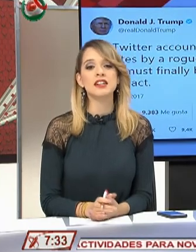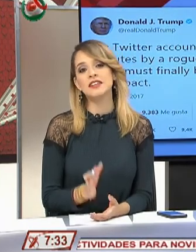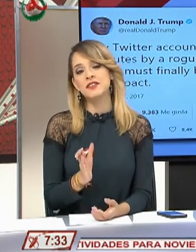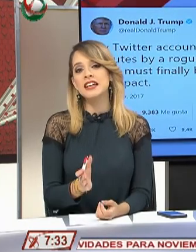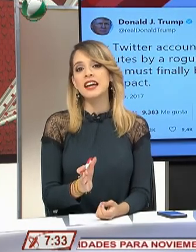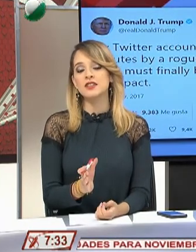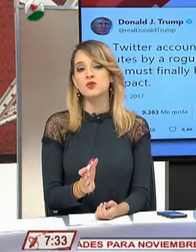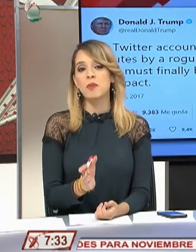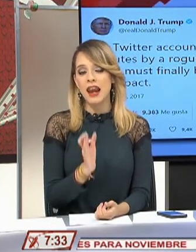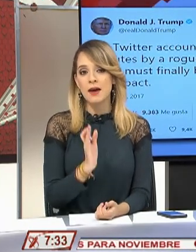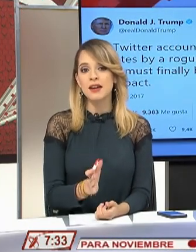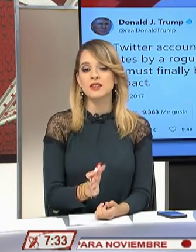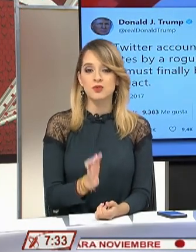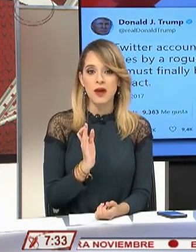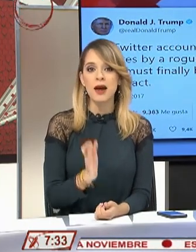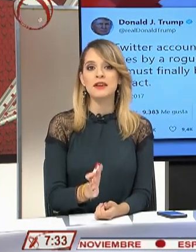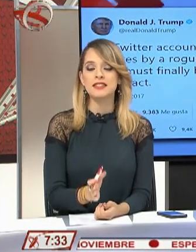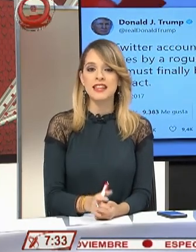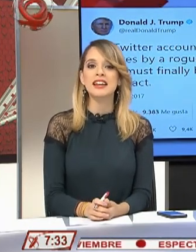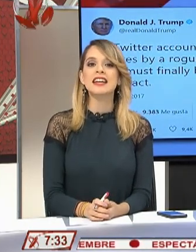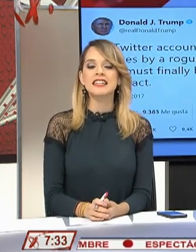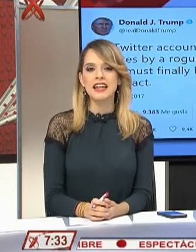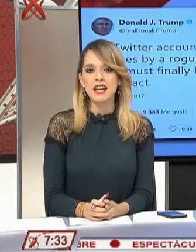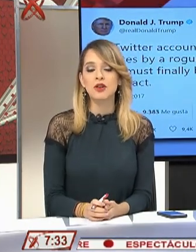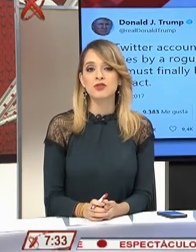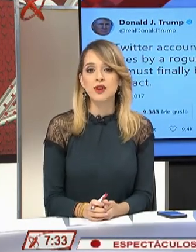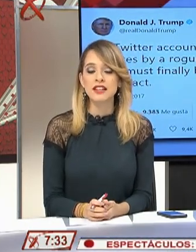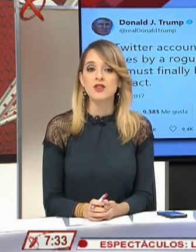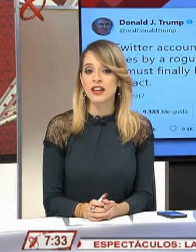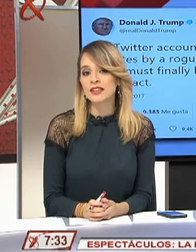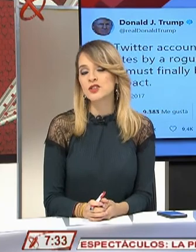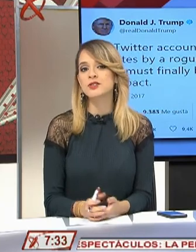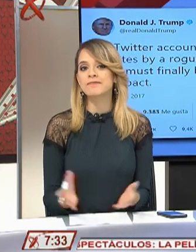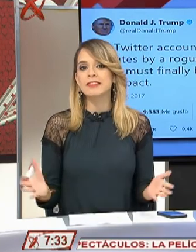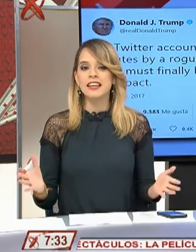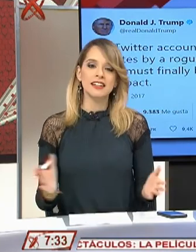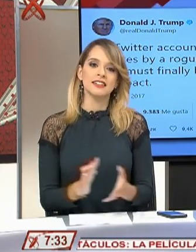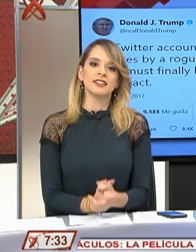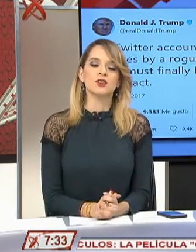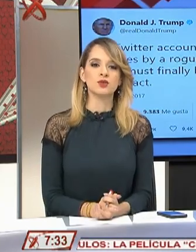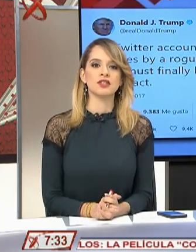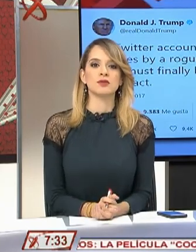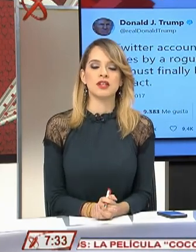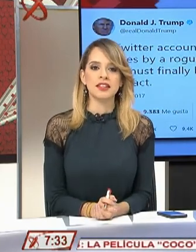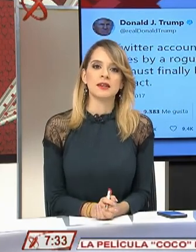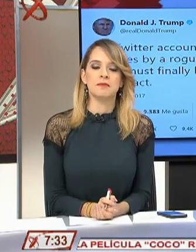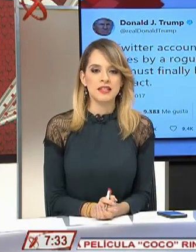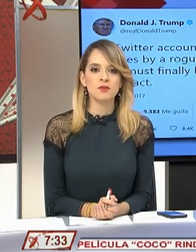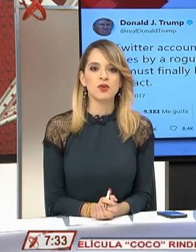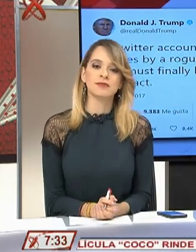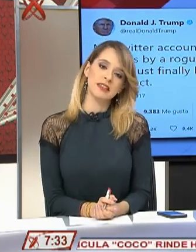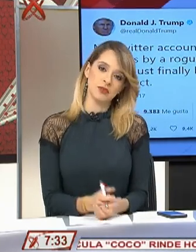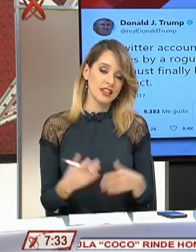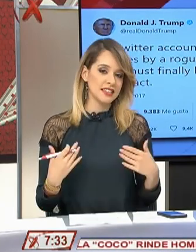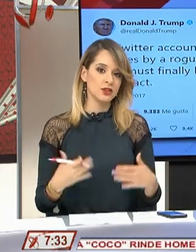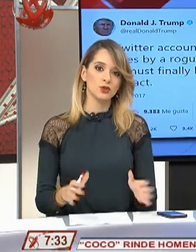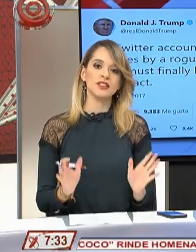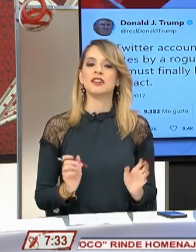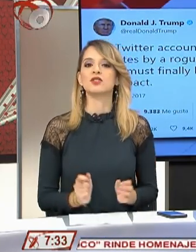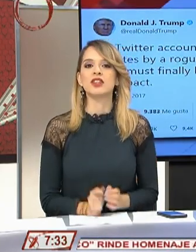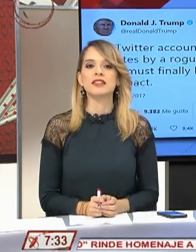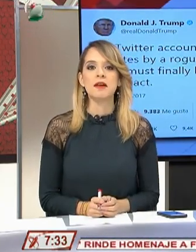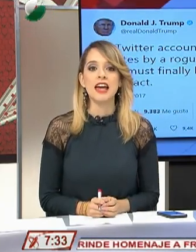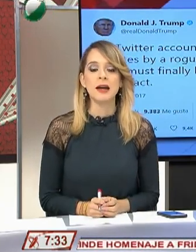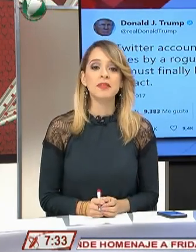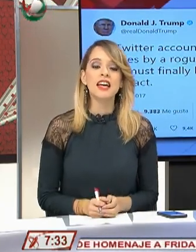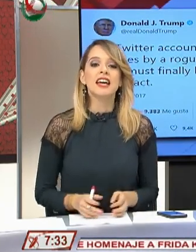que eso significa que sus palabras están llegando a los lugares correctos. Juzgue usted mismo, y pues ha seguido